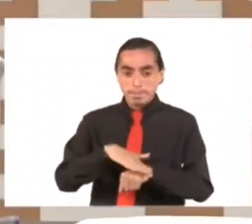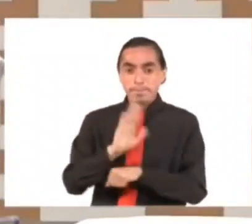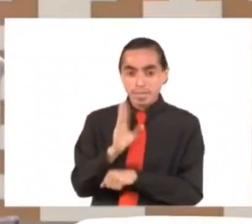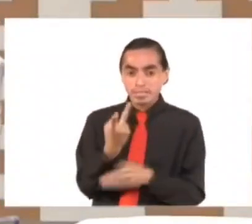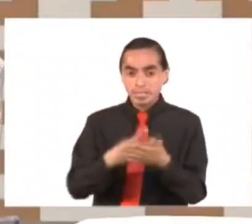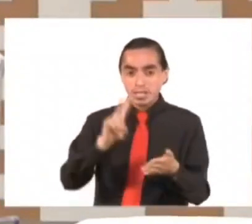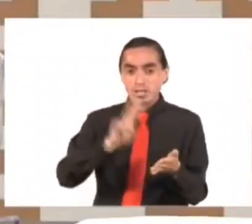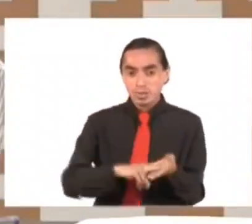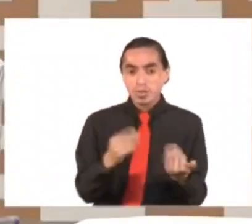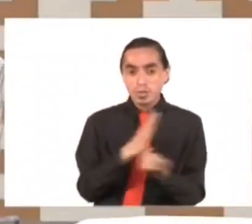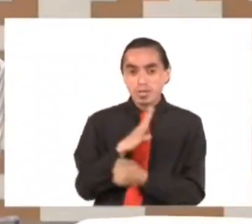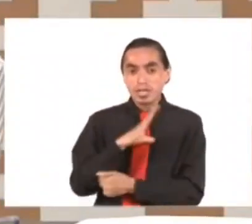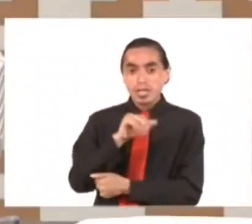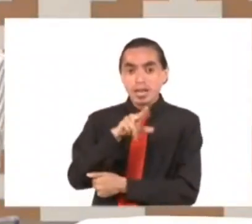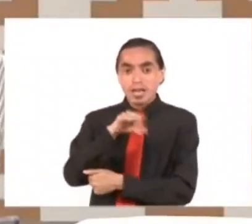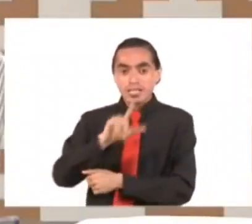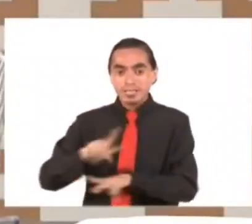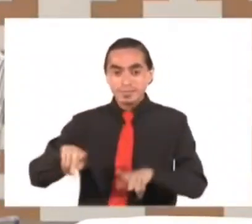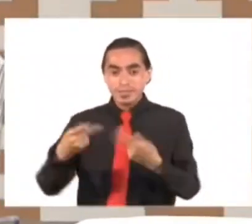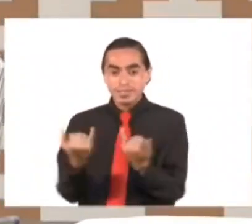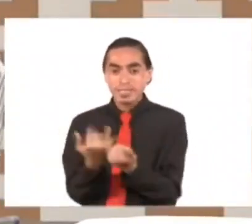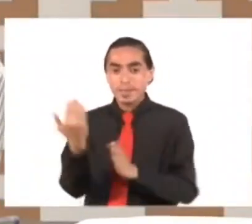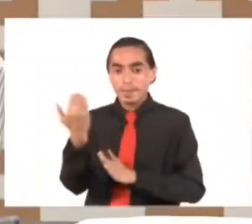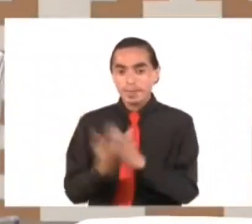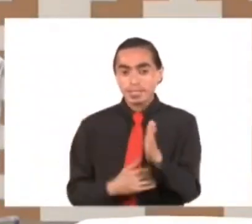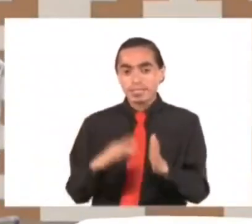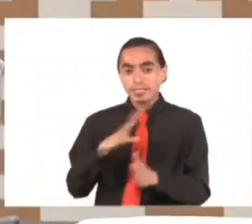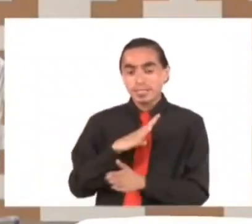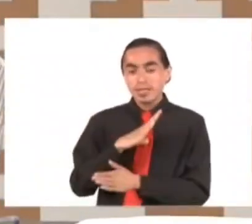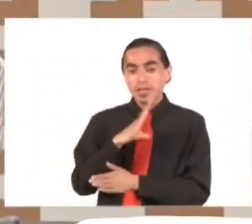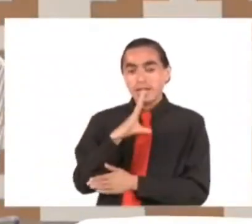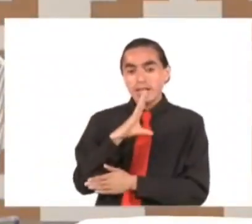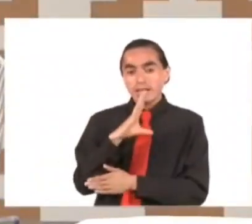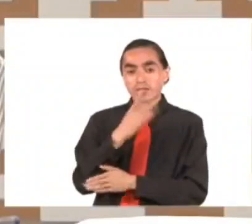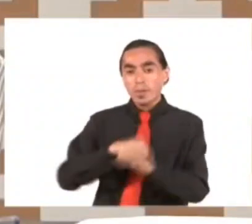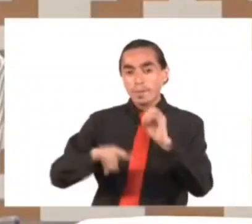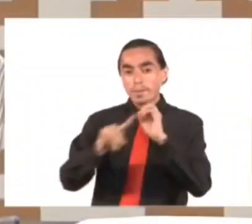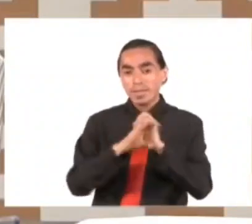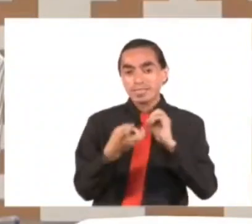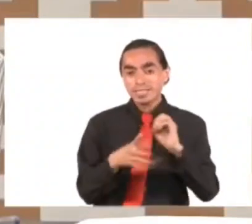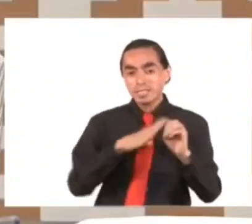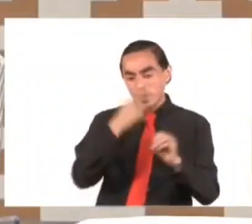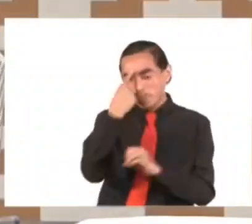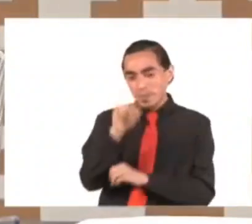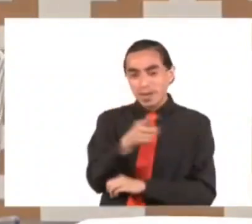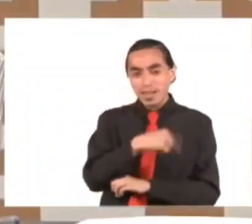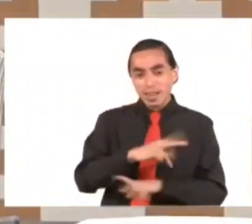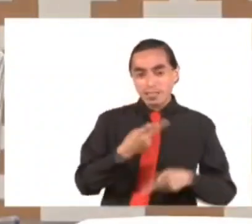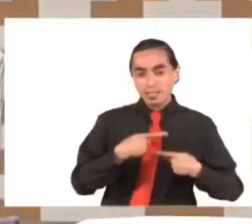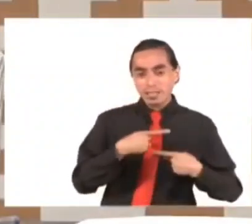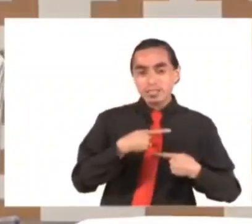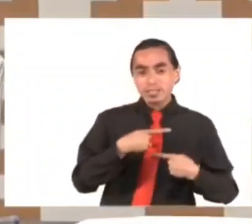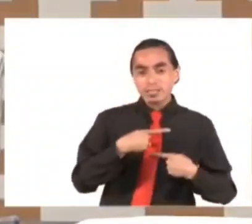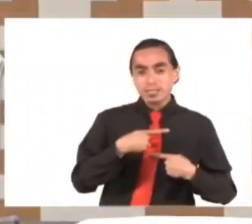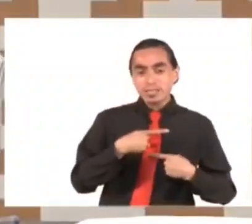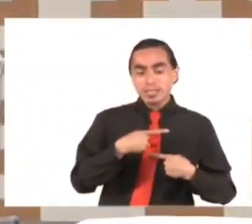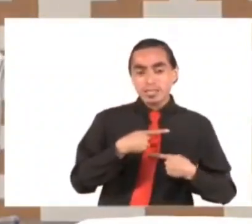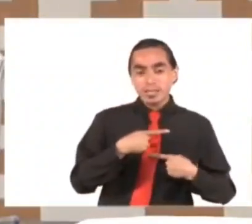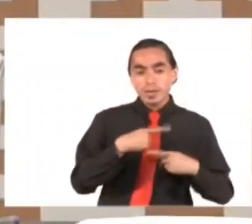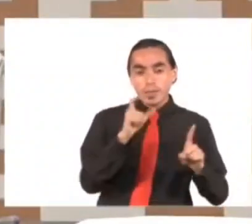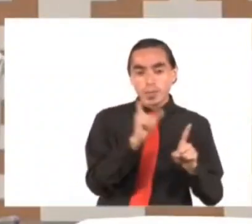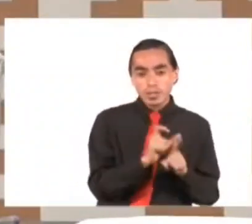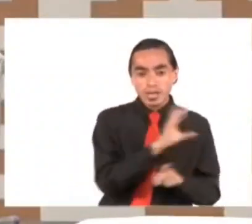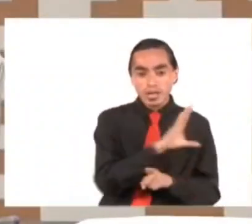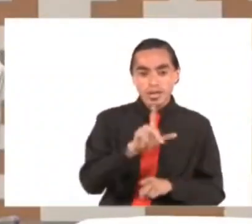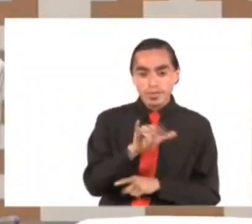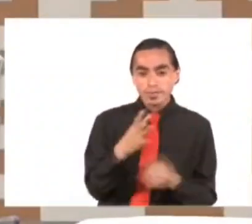de su presentación y eliminamos un candado para que la autorización del Programa Interno de Protección Civil pueda ser inmediata una vez que